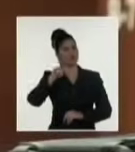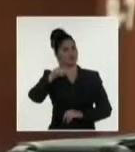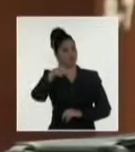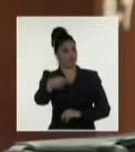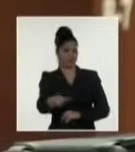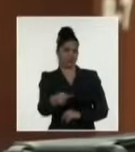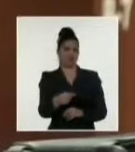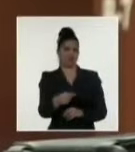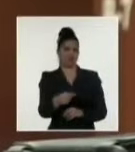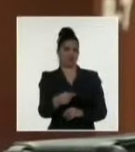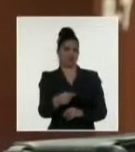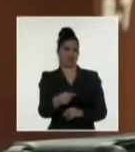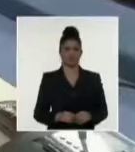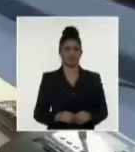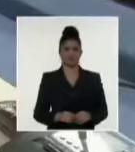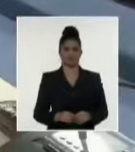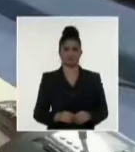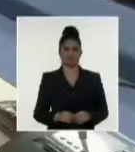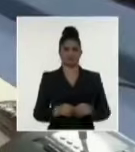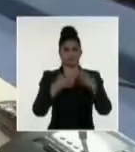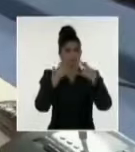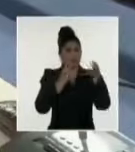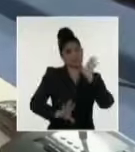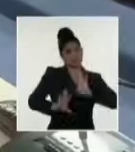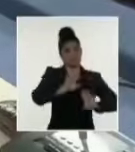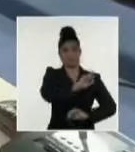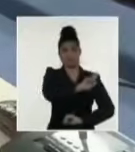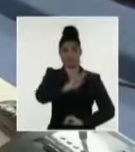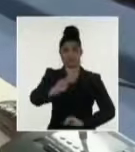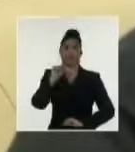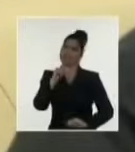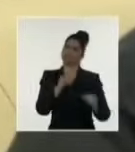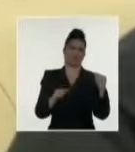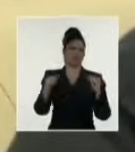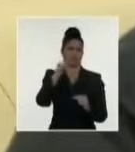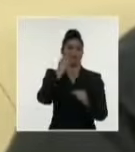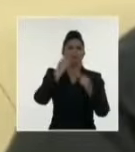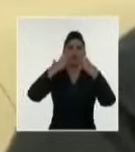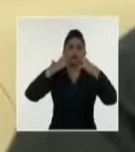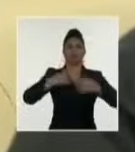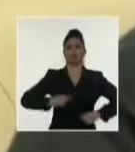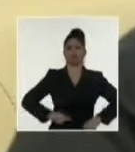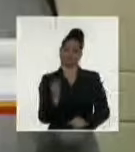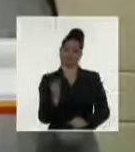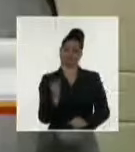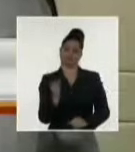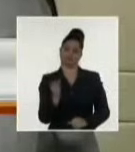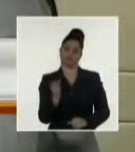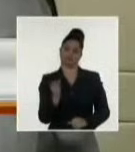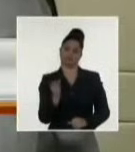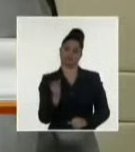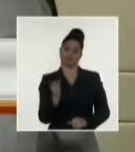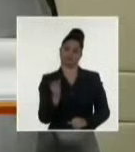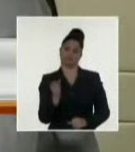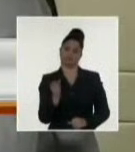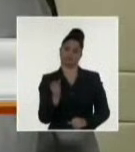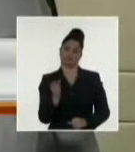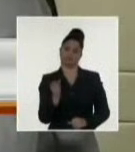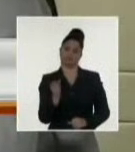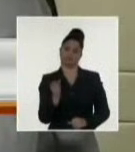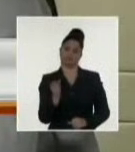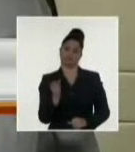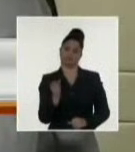constitucional de que la defensa de la patria es un honor y un deber supremo de cada cubano pero parece un chiste